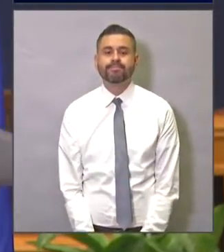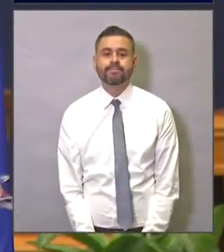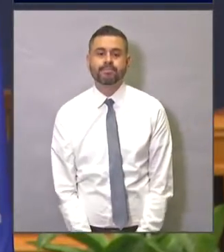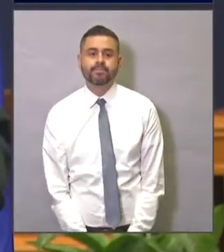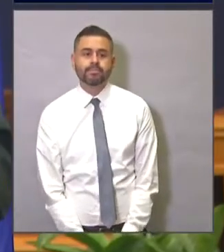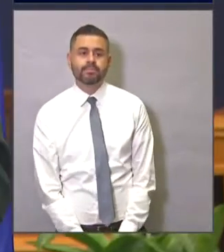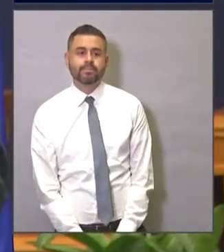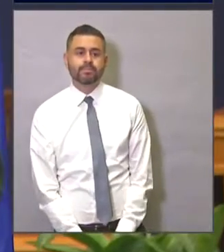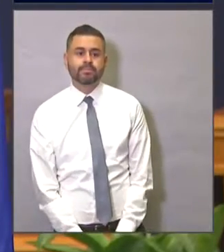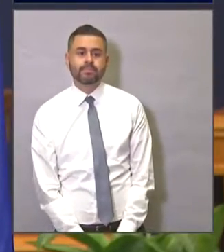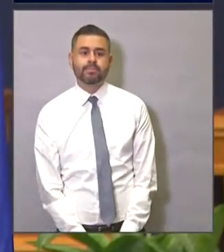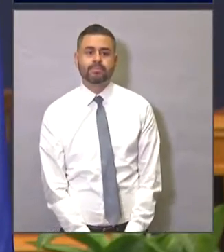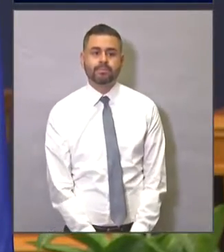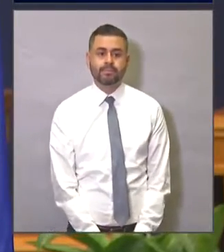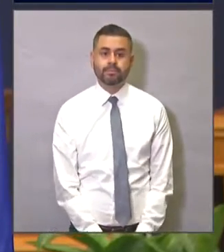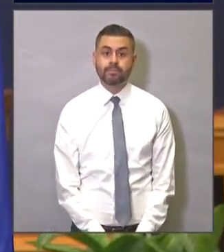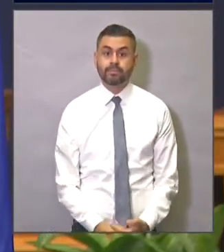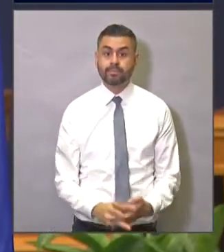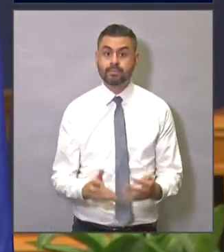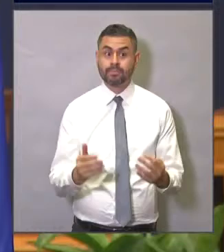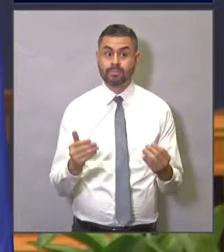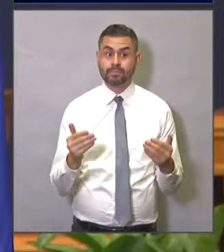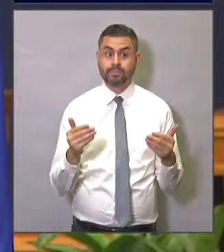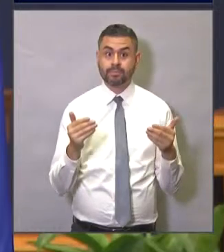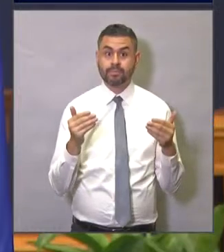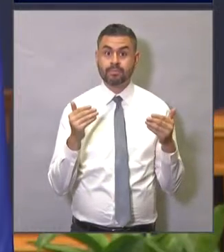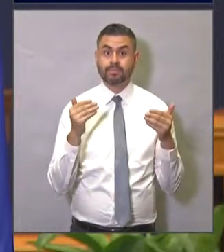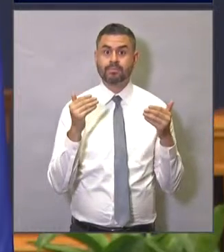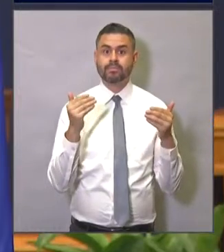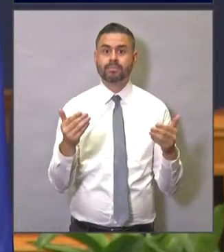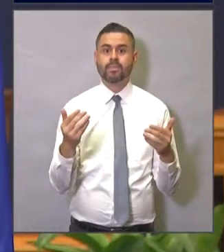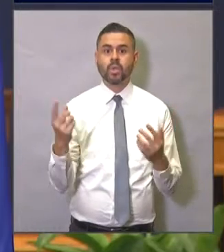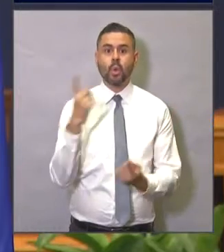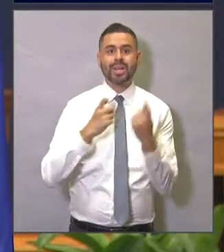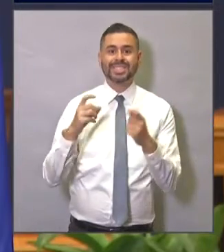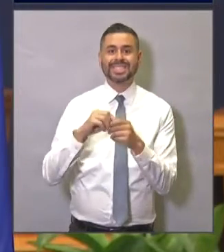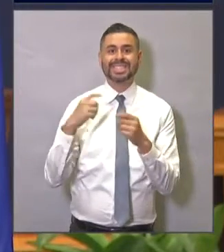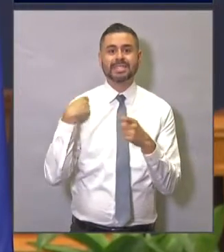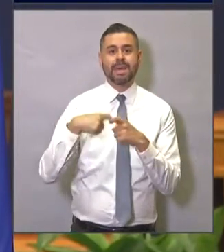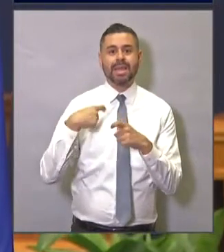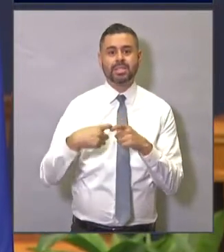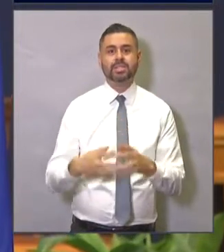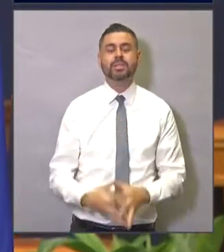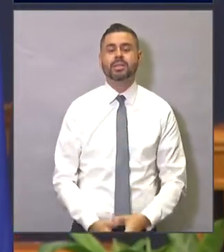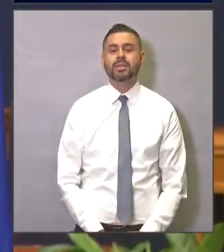Oh, actually, I think we'll go ahead and proceed with questions in Spanish.